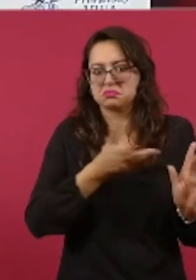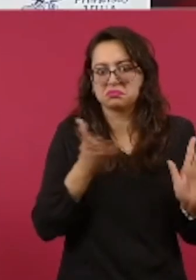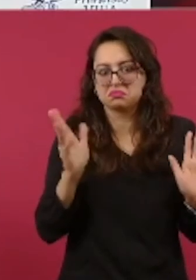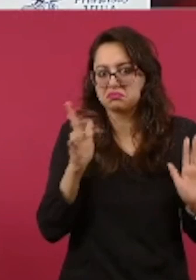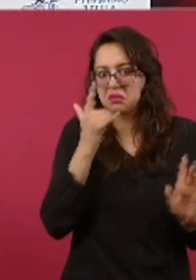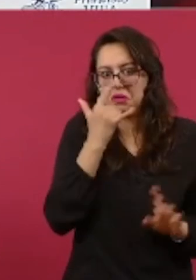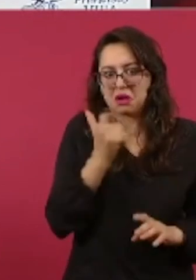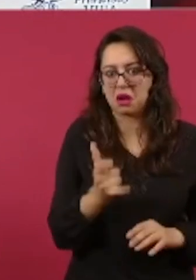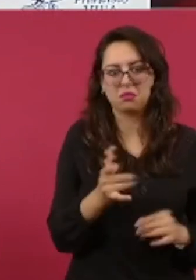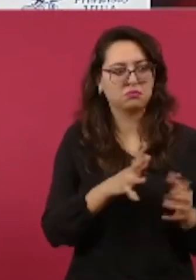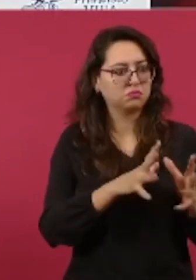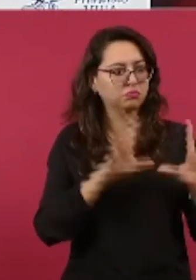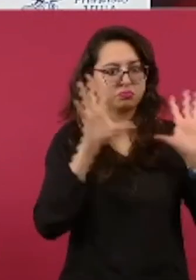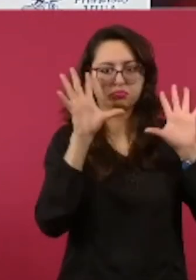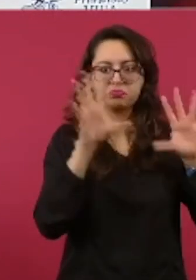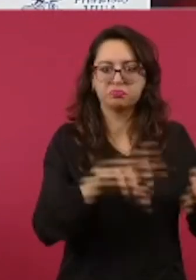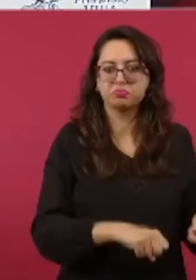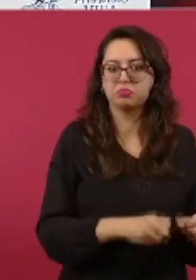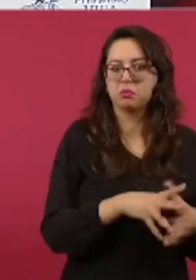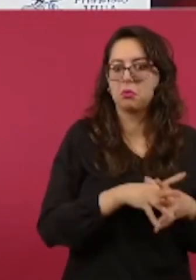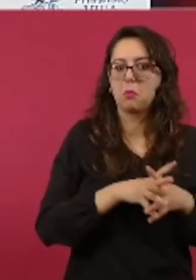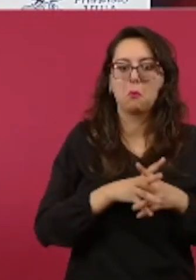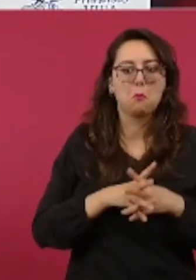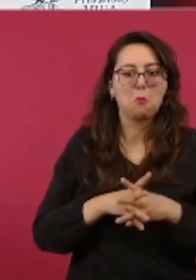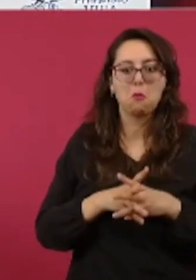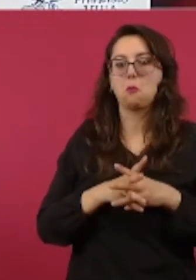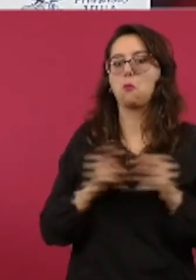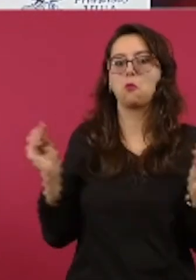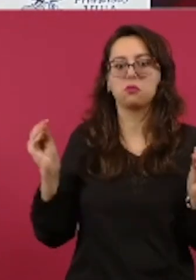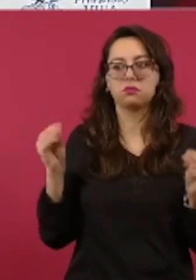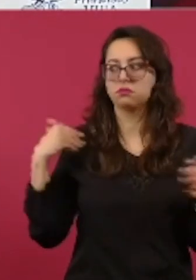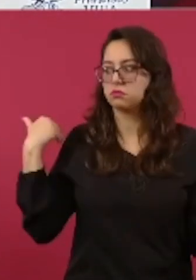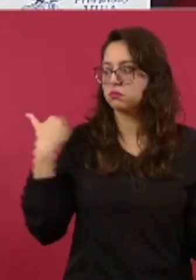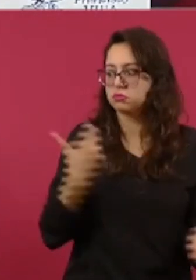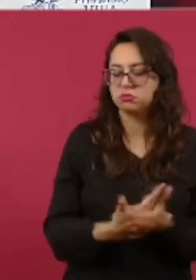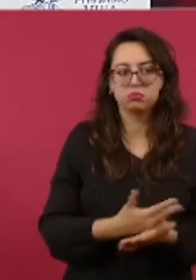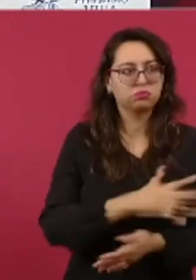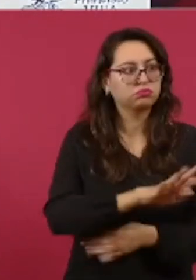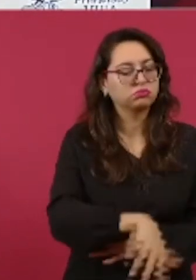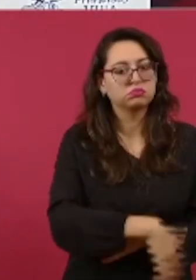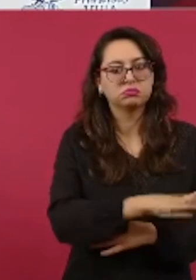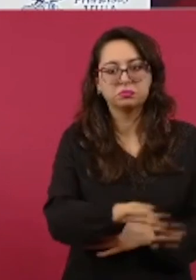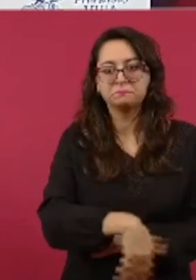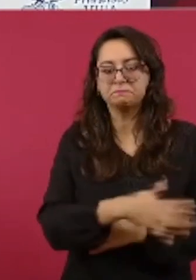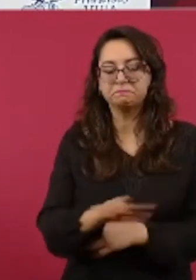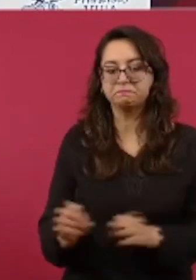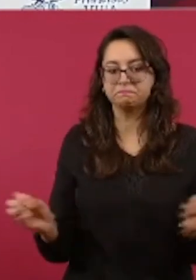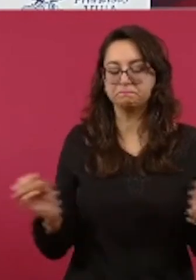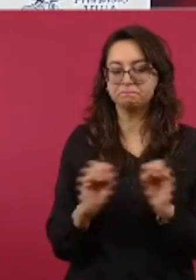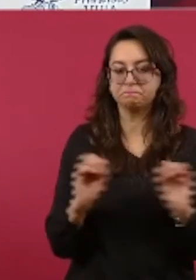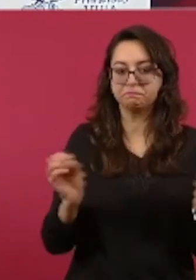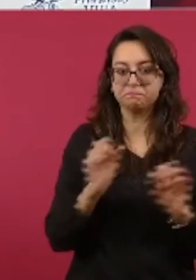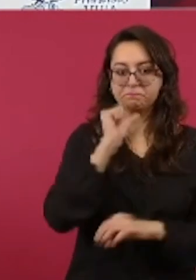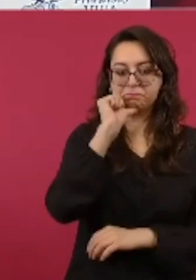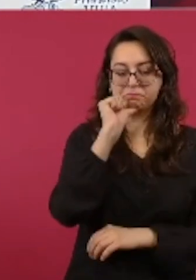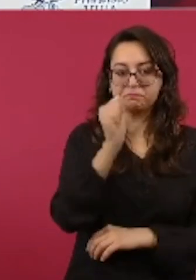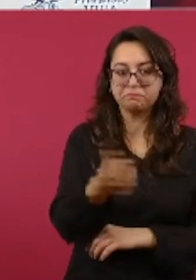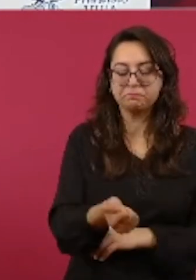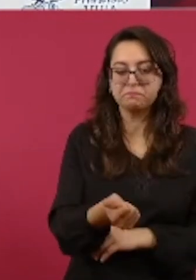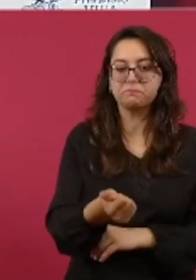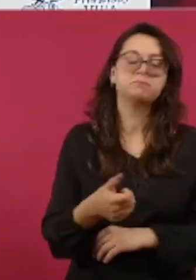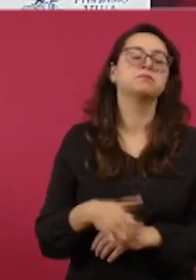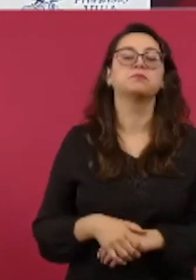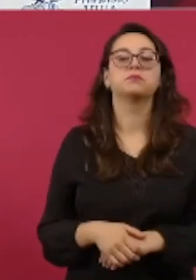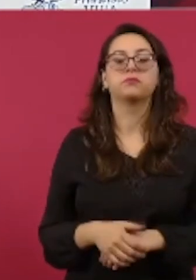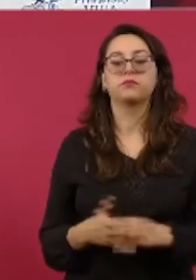El desaparecido, el detenido, continúa desaparecido. El 17 de mayo,